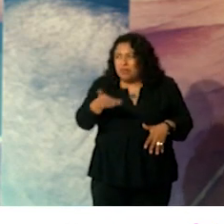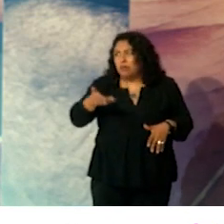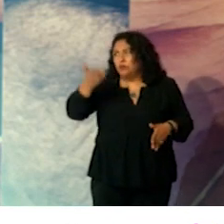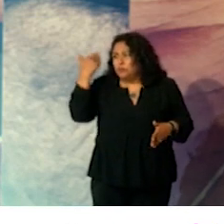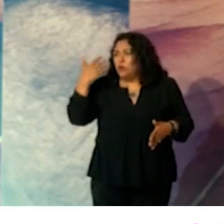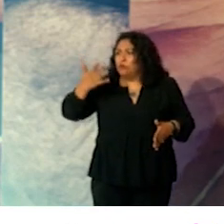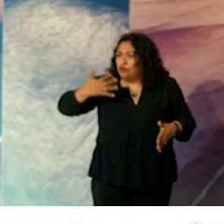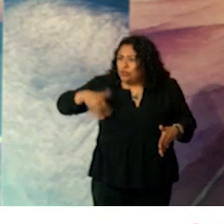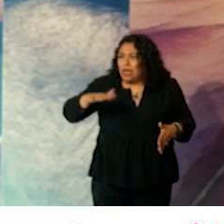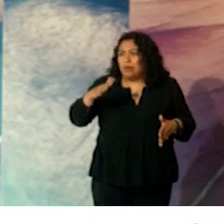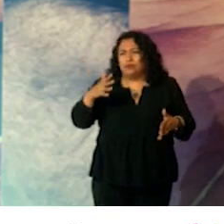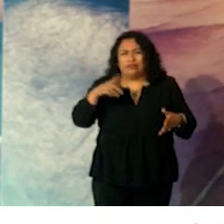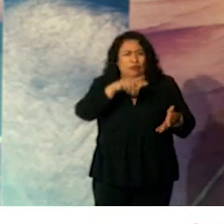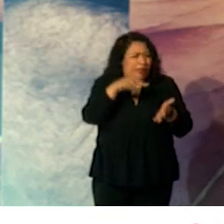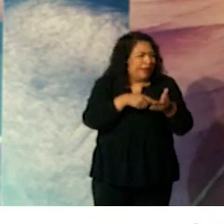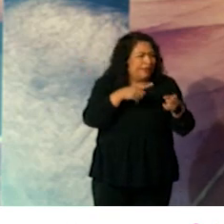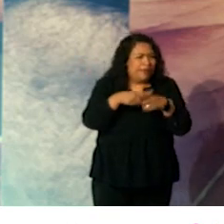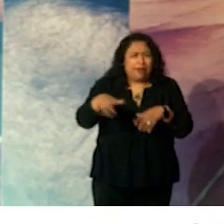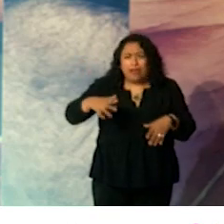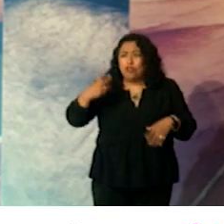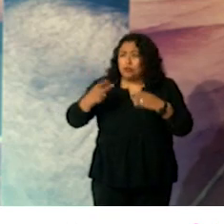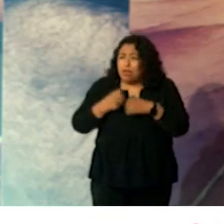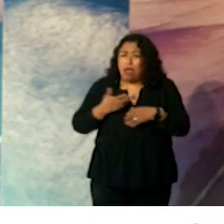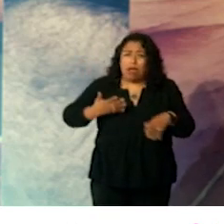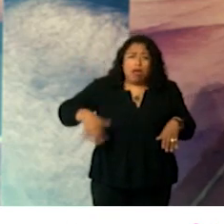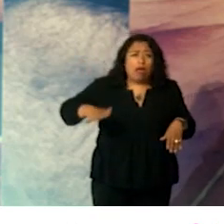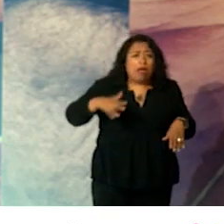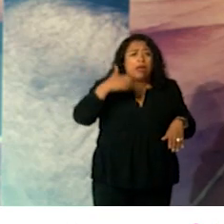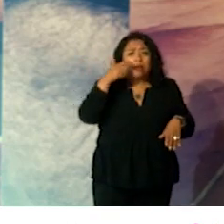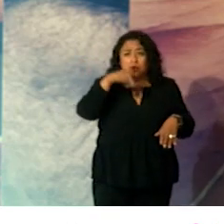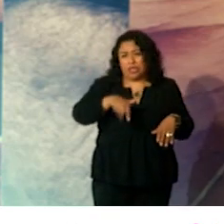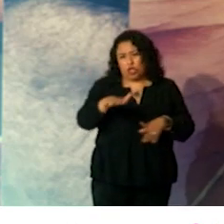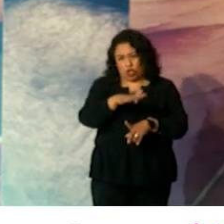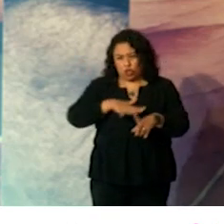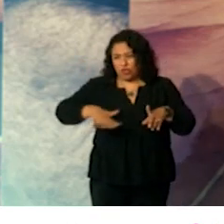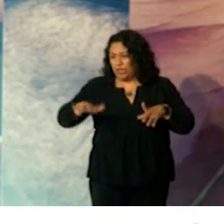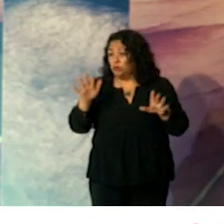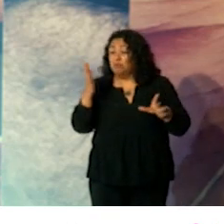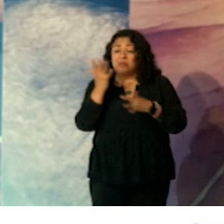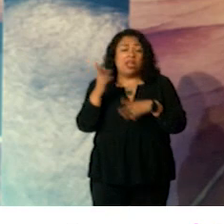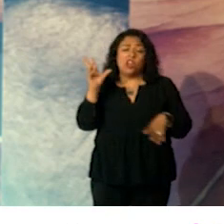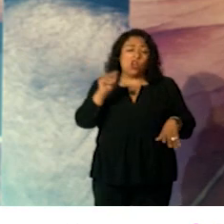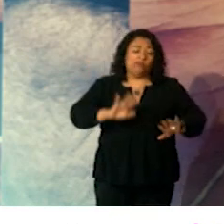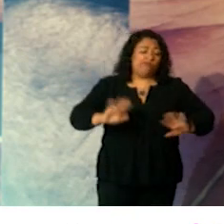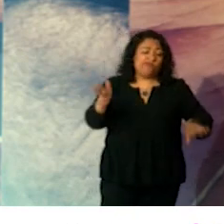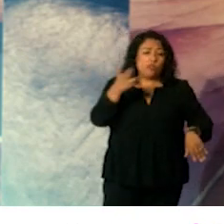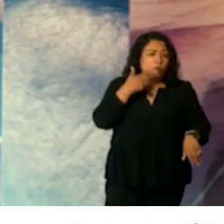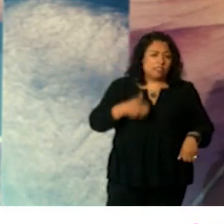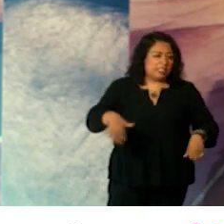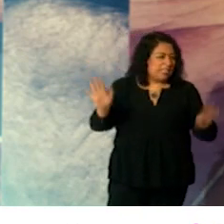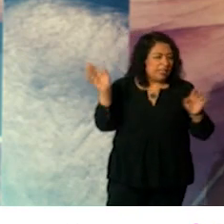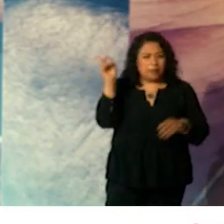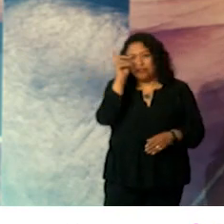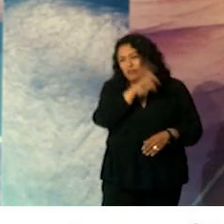hacerlo y buscando cielo, mar y tierra más de 2 años porque queríamos hacerlo en este contexto. Nos decían, no, eso no va a funcionar,